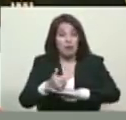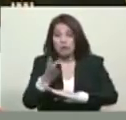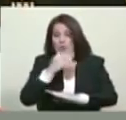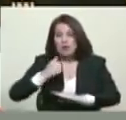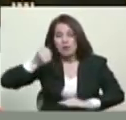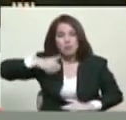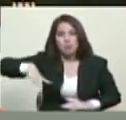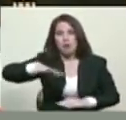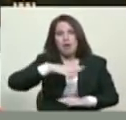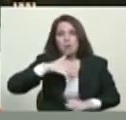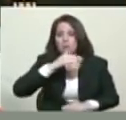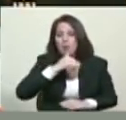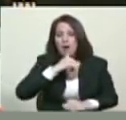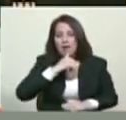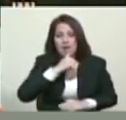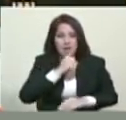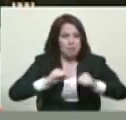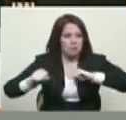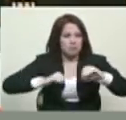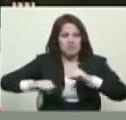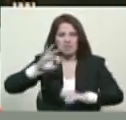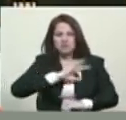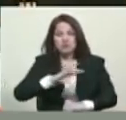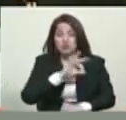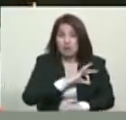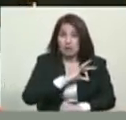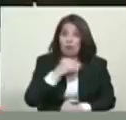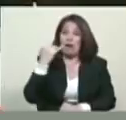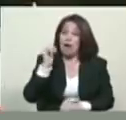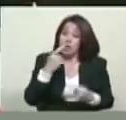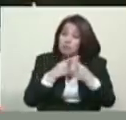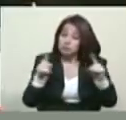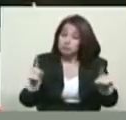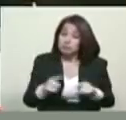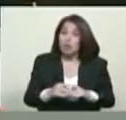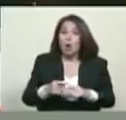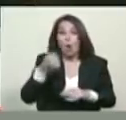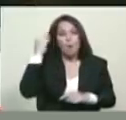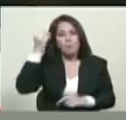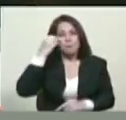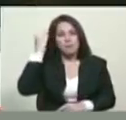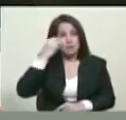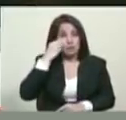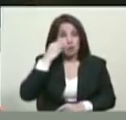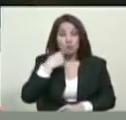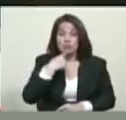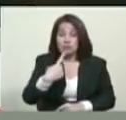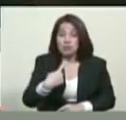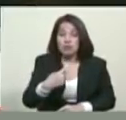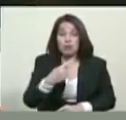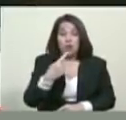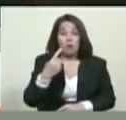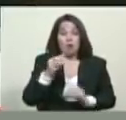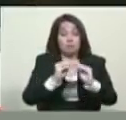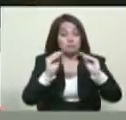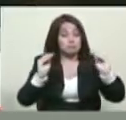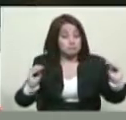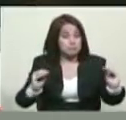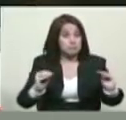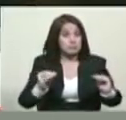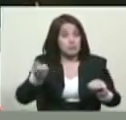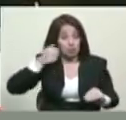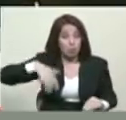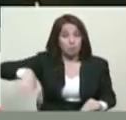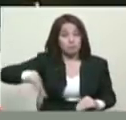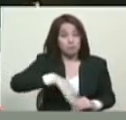sociales. Los movimientos sociales tienen otra opinión sobre nuestra liberación. Y por eso quiero decirles, hermanas y hermanos, no estamos solos, que estamos